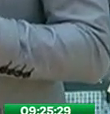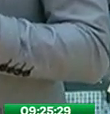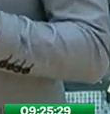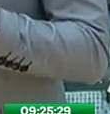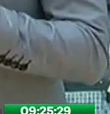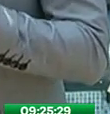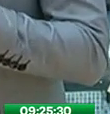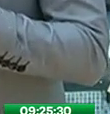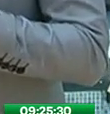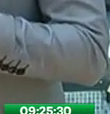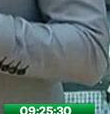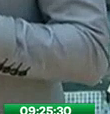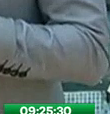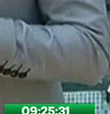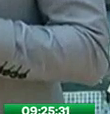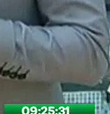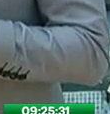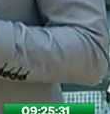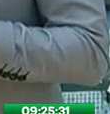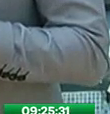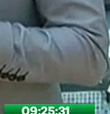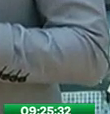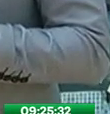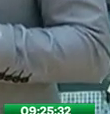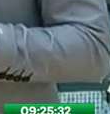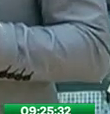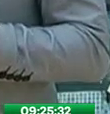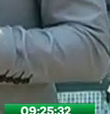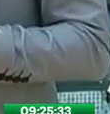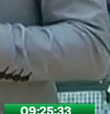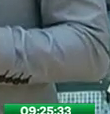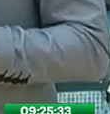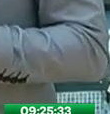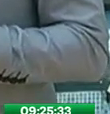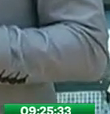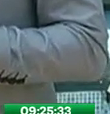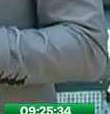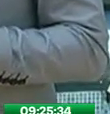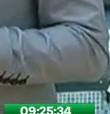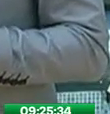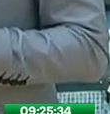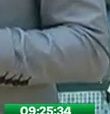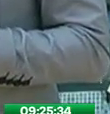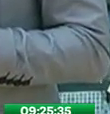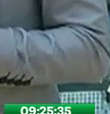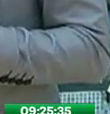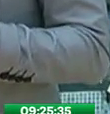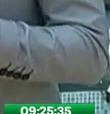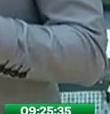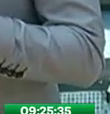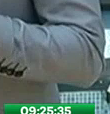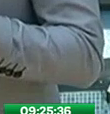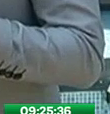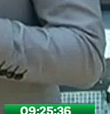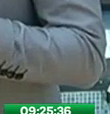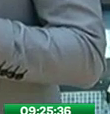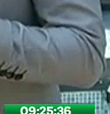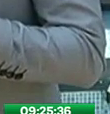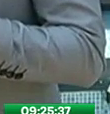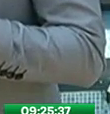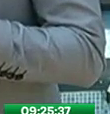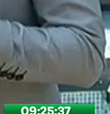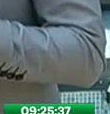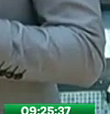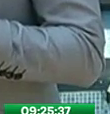ella el 50% viene a preguntar por los préstamos hipotecarios de hecho las facilidades no solo están vinculadas a una